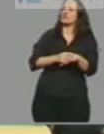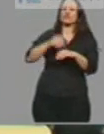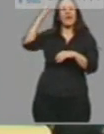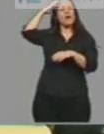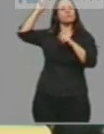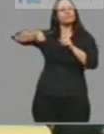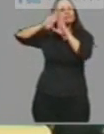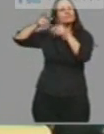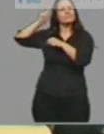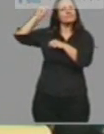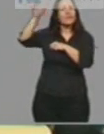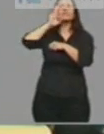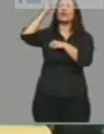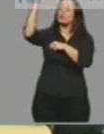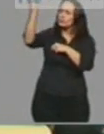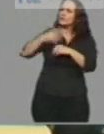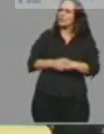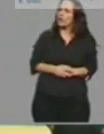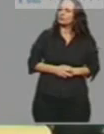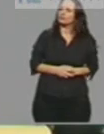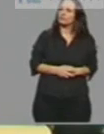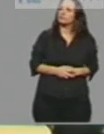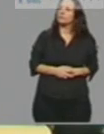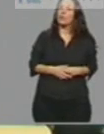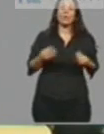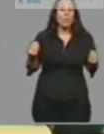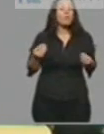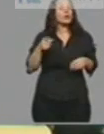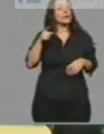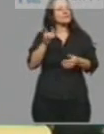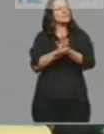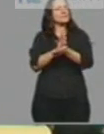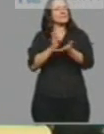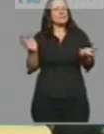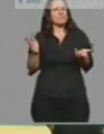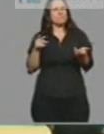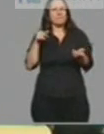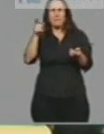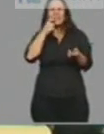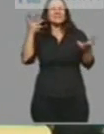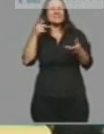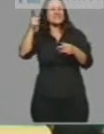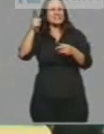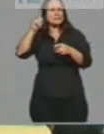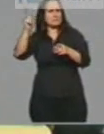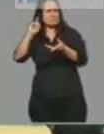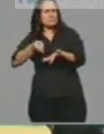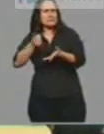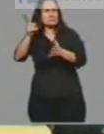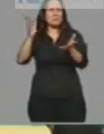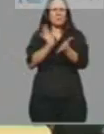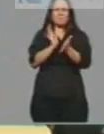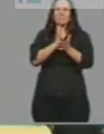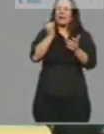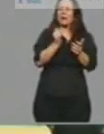porque en realidad estaríamos infligiendo un severo daño, sí, a la seguridad jurídica, sí,